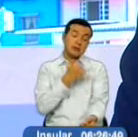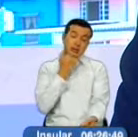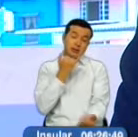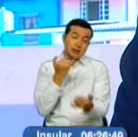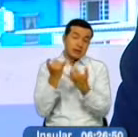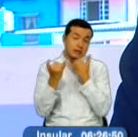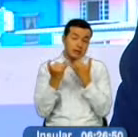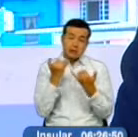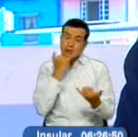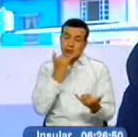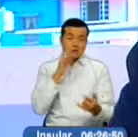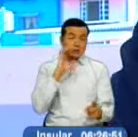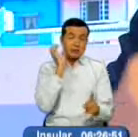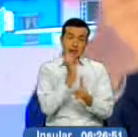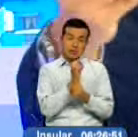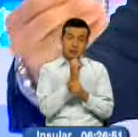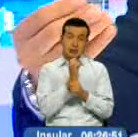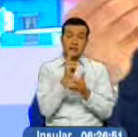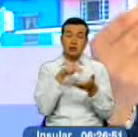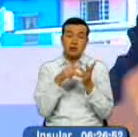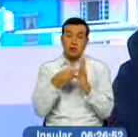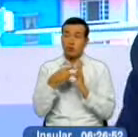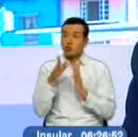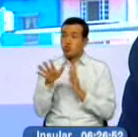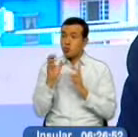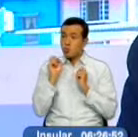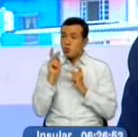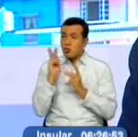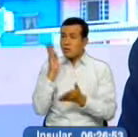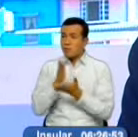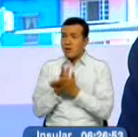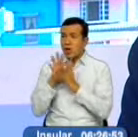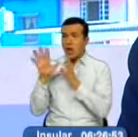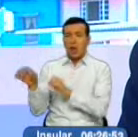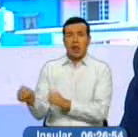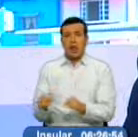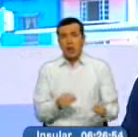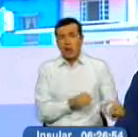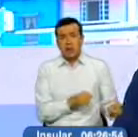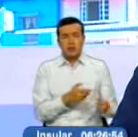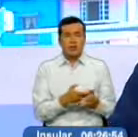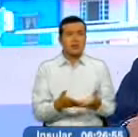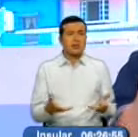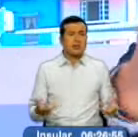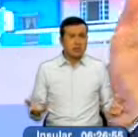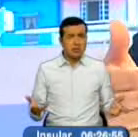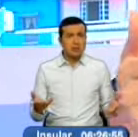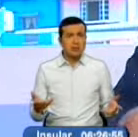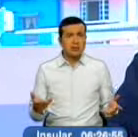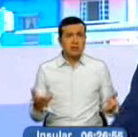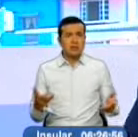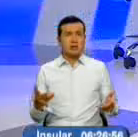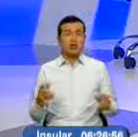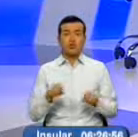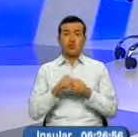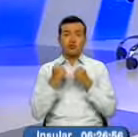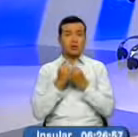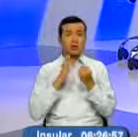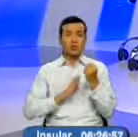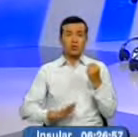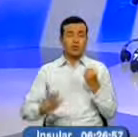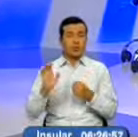una forma condenable, como si se le está quitando oportunidades a una adolescente. Y esto marca mucho lo que es la sociedad